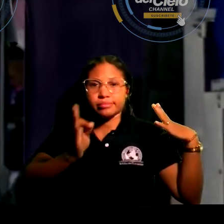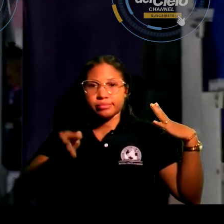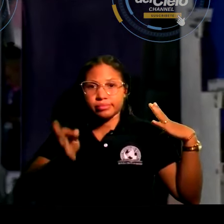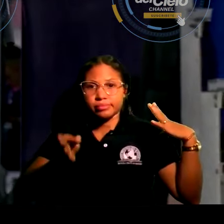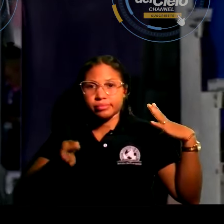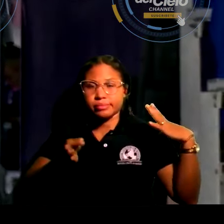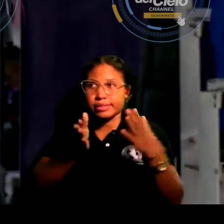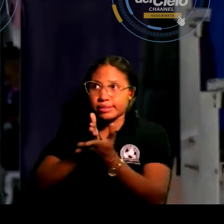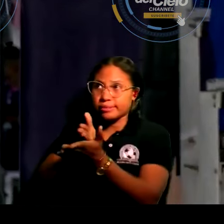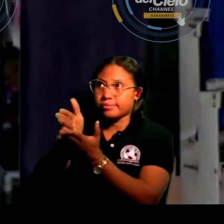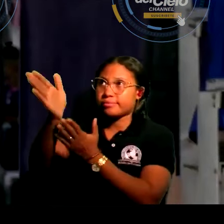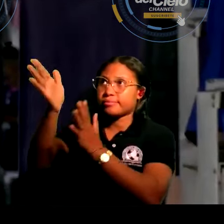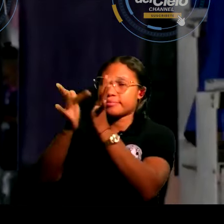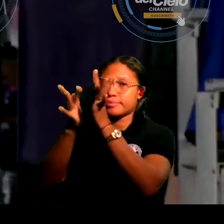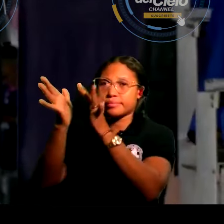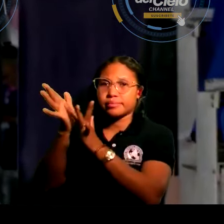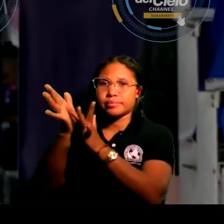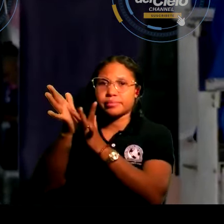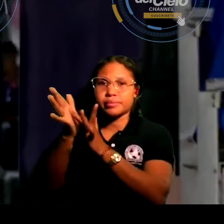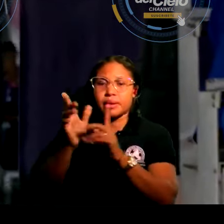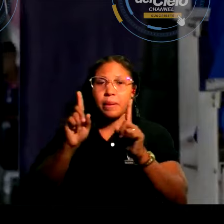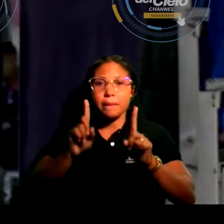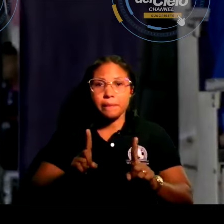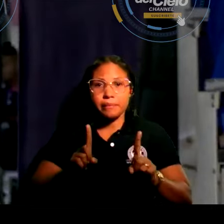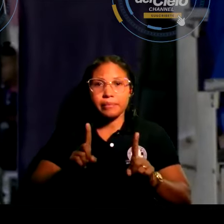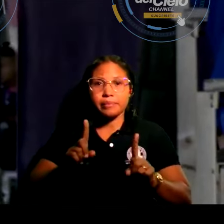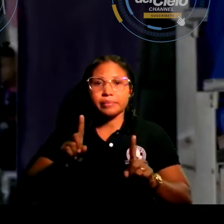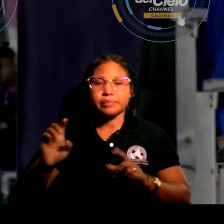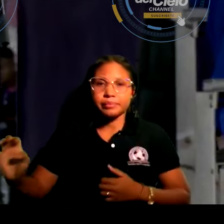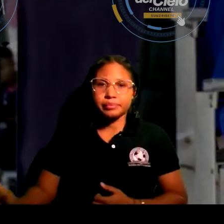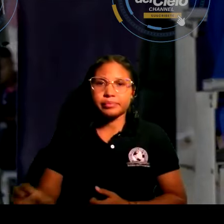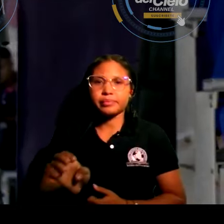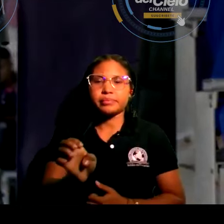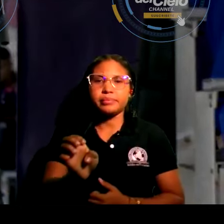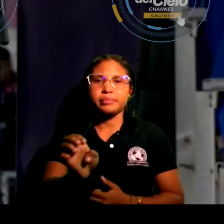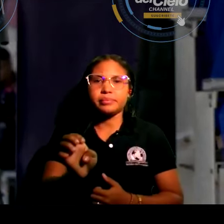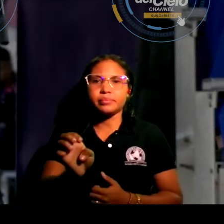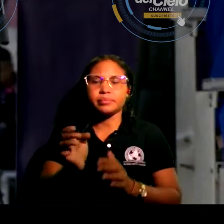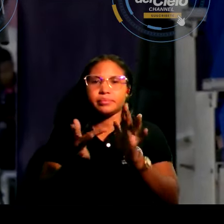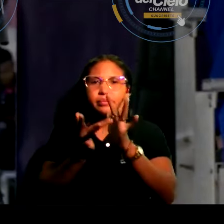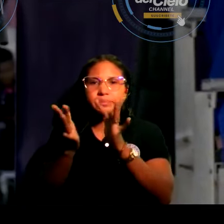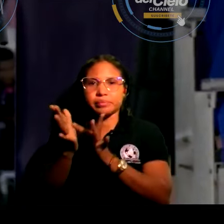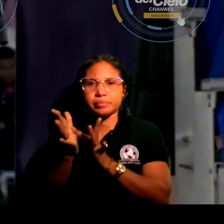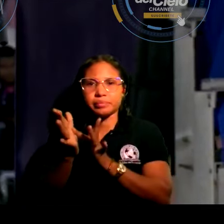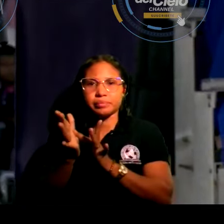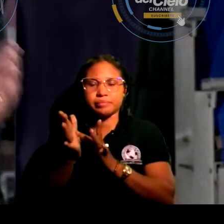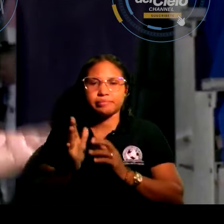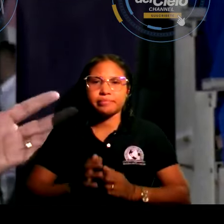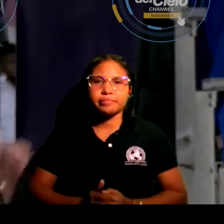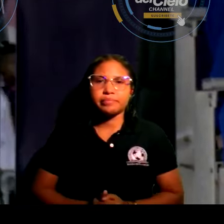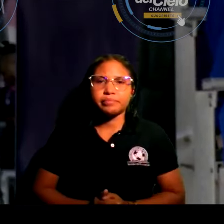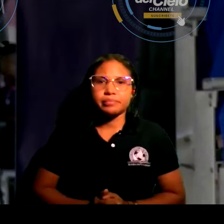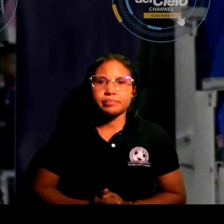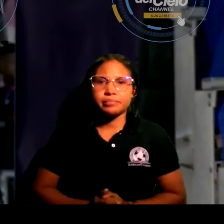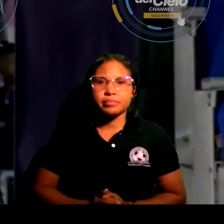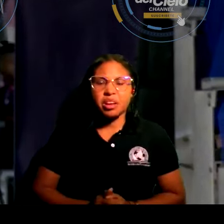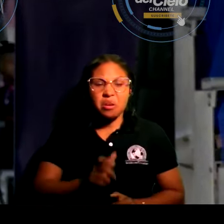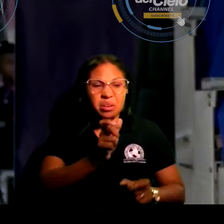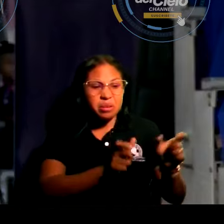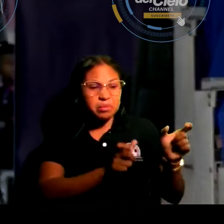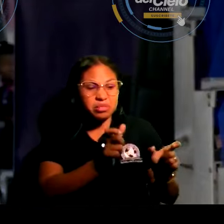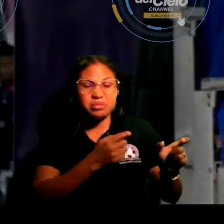sígame. Pero este es el evangelio. Aunque no sea popular, aunque a la gente no le